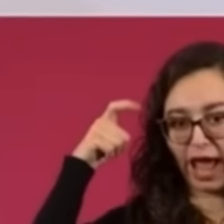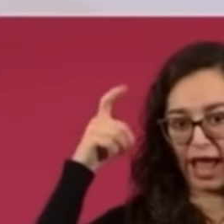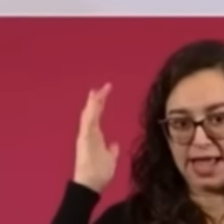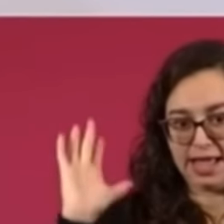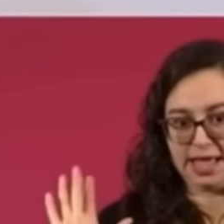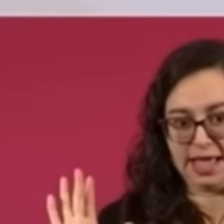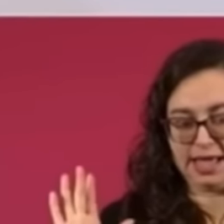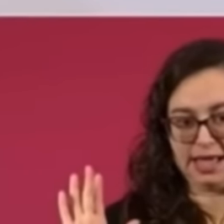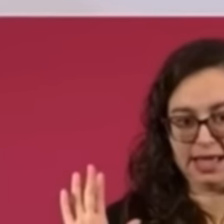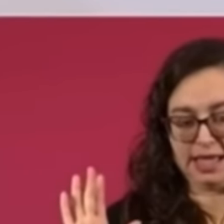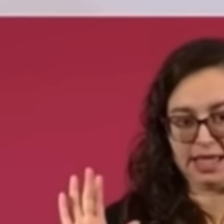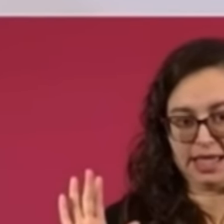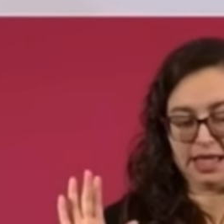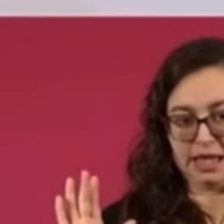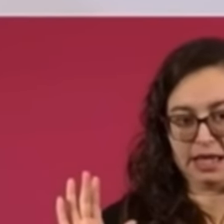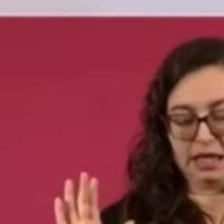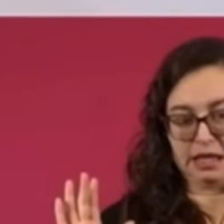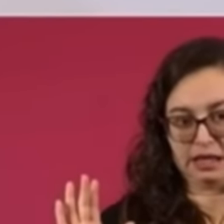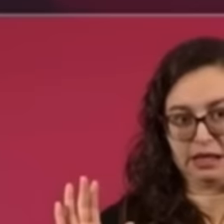a